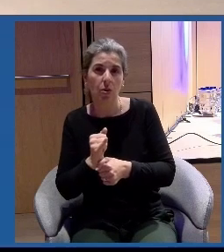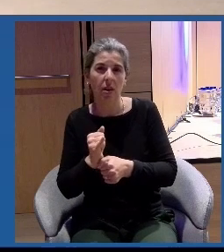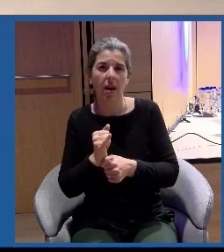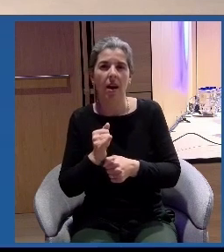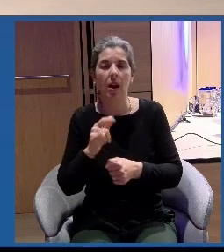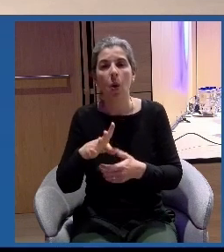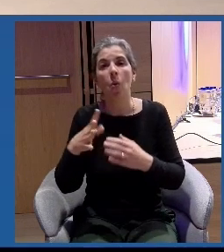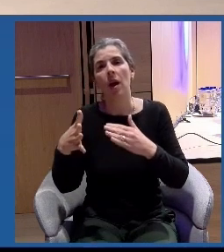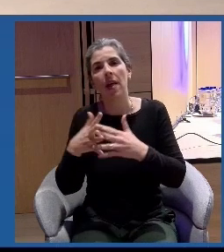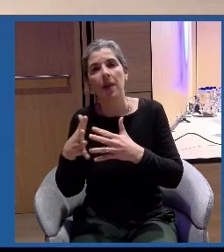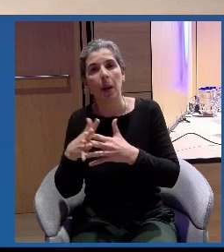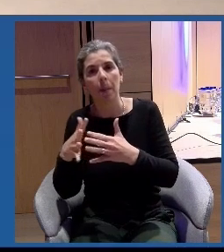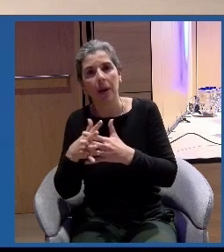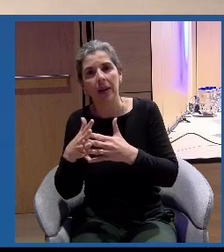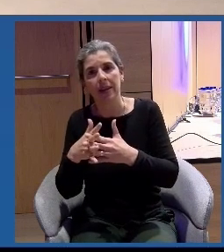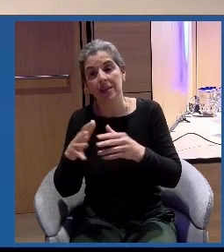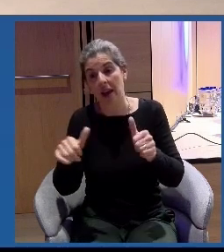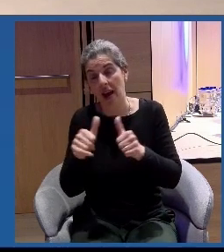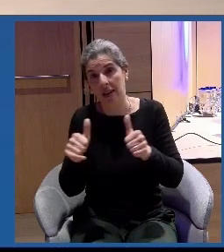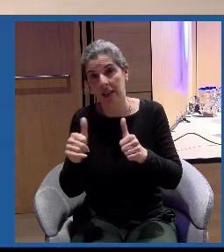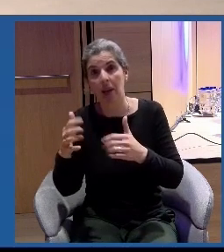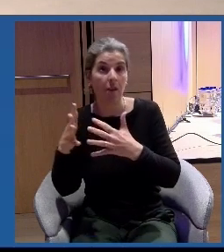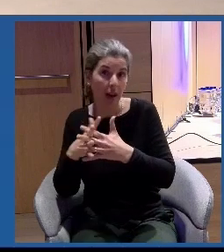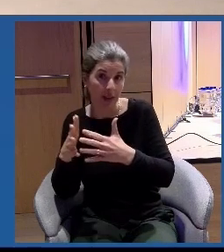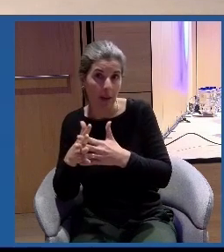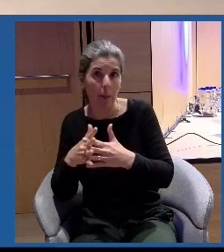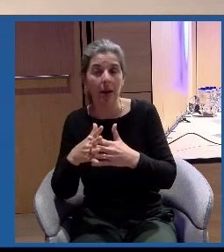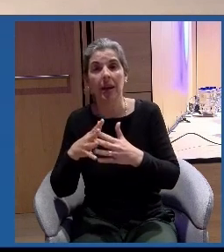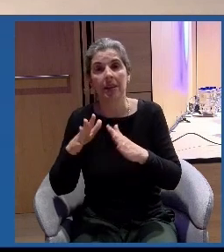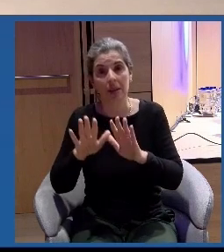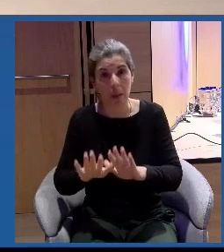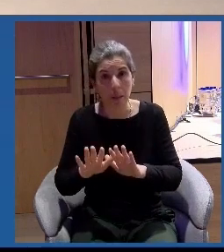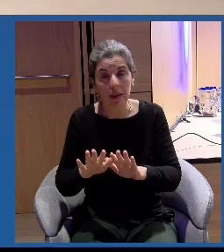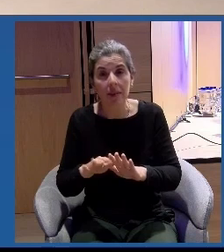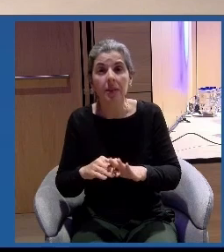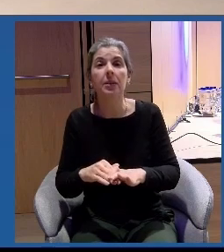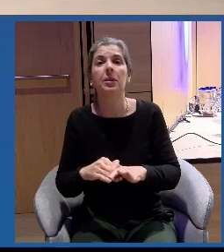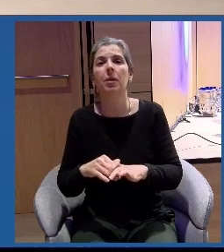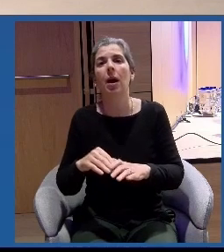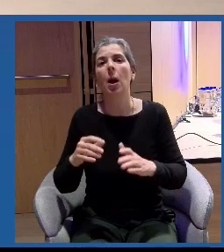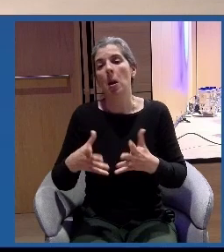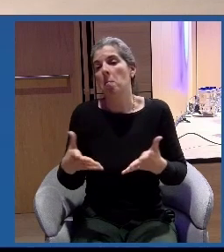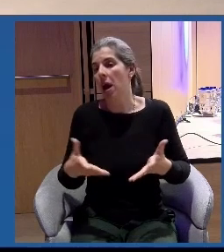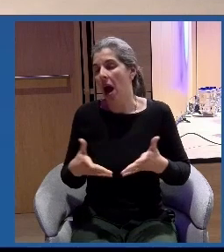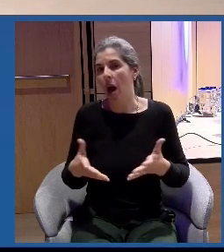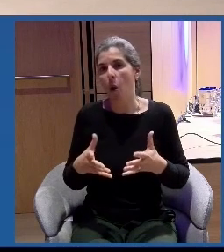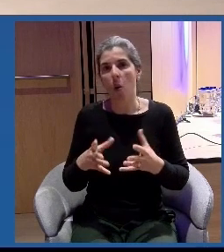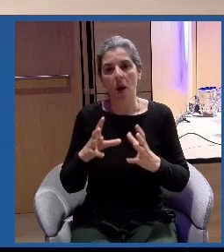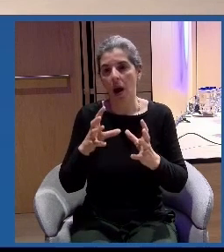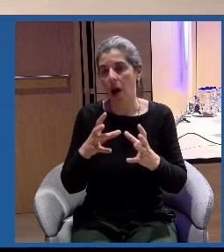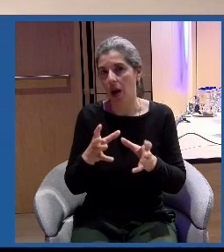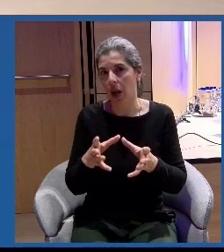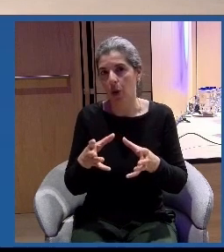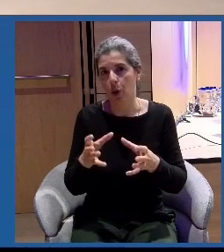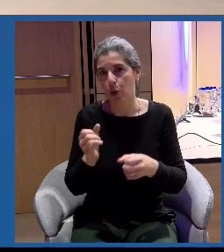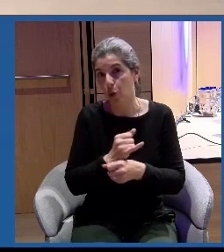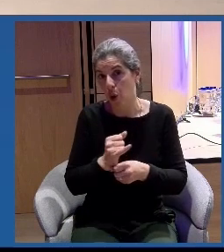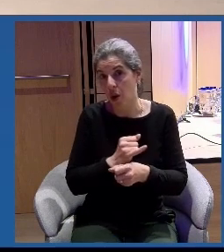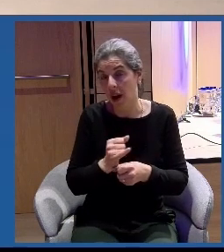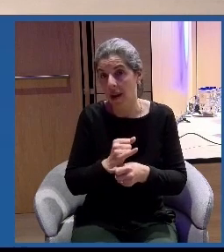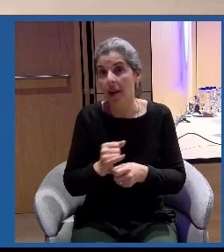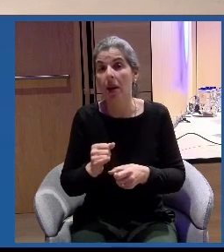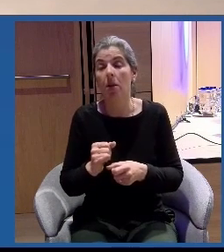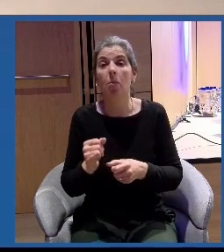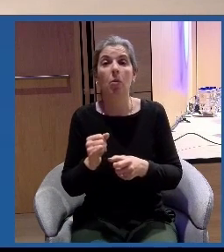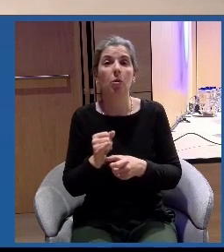transparencia pasiva. Y bueno, es una declaración por ahora de los organismos, no tenemos normativa en Uruguay que habilite a